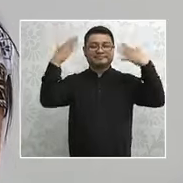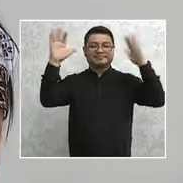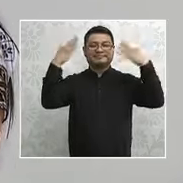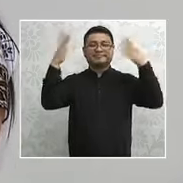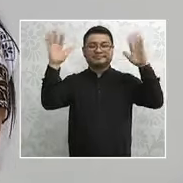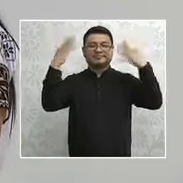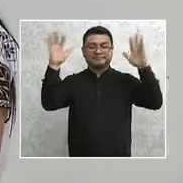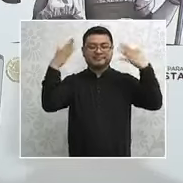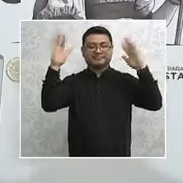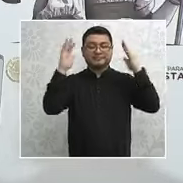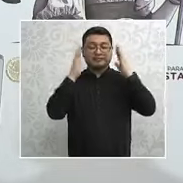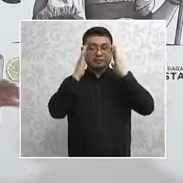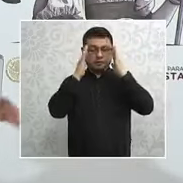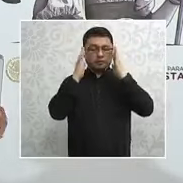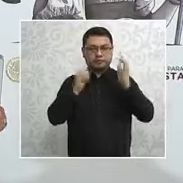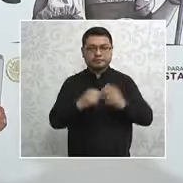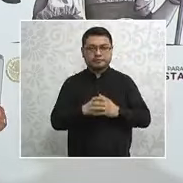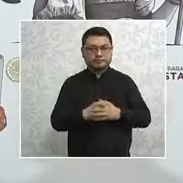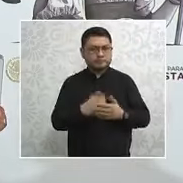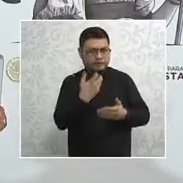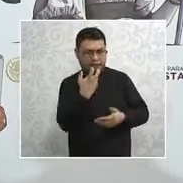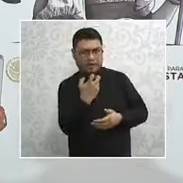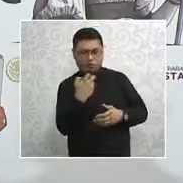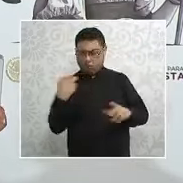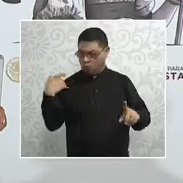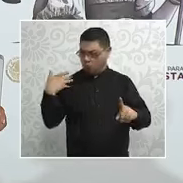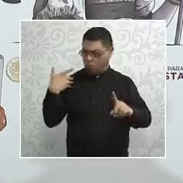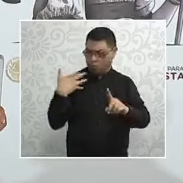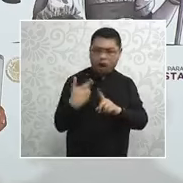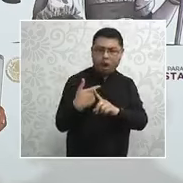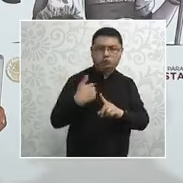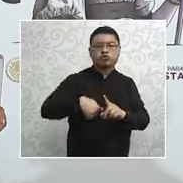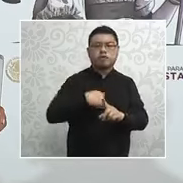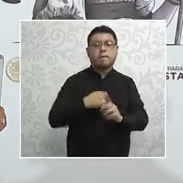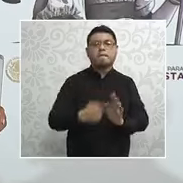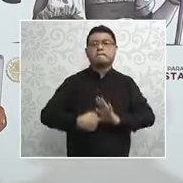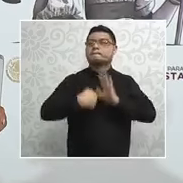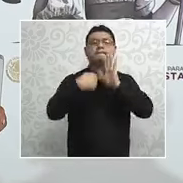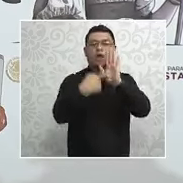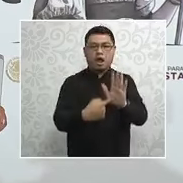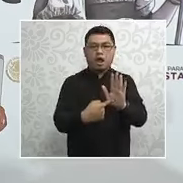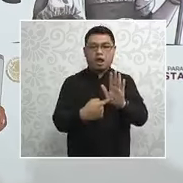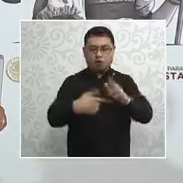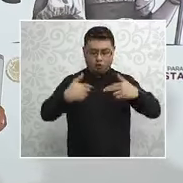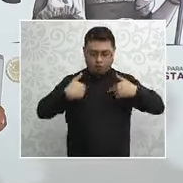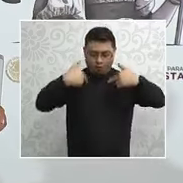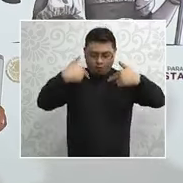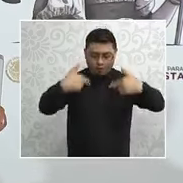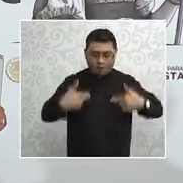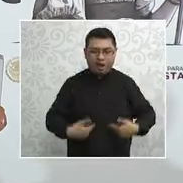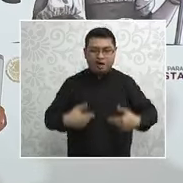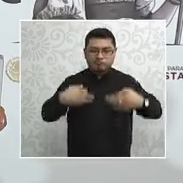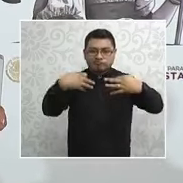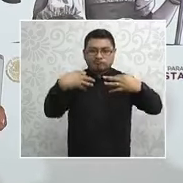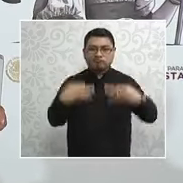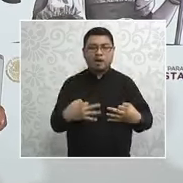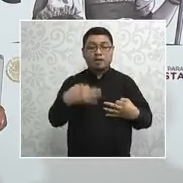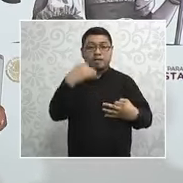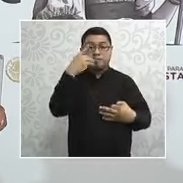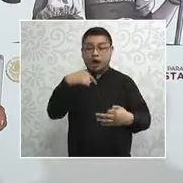acciones demostramos que el humanismo mexicano es la ruta correcta para que con la mano del